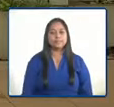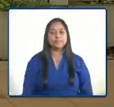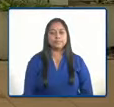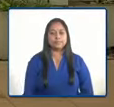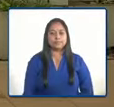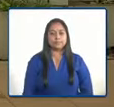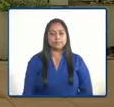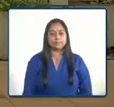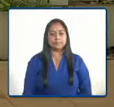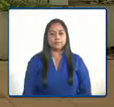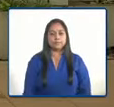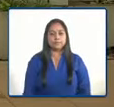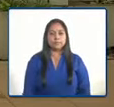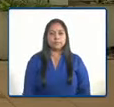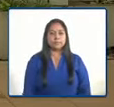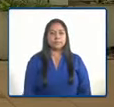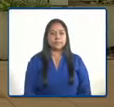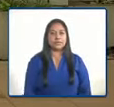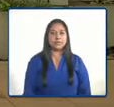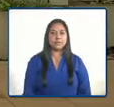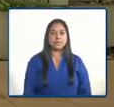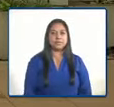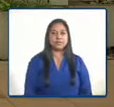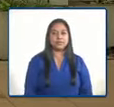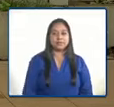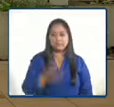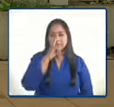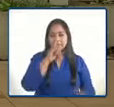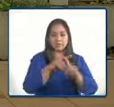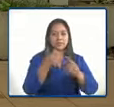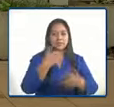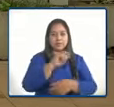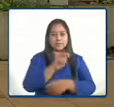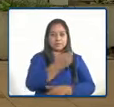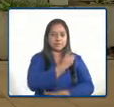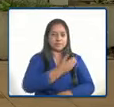director. Pregunta Eduardo Umaña, de Canal de Gobierno.